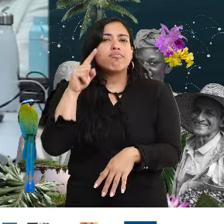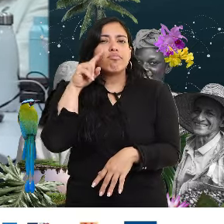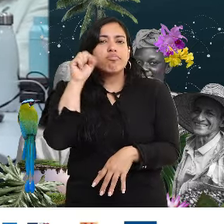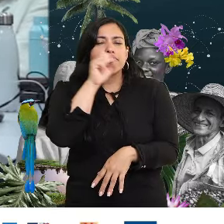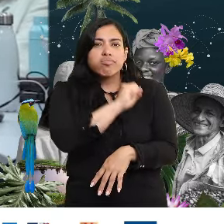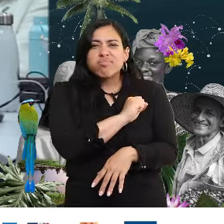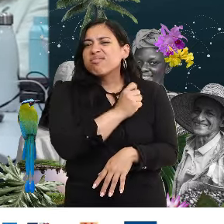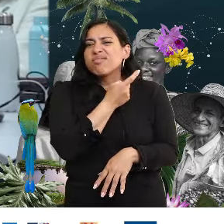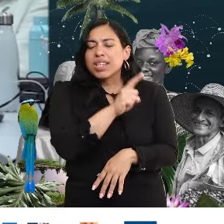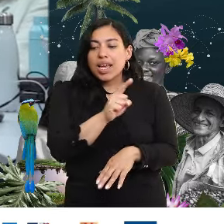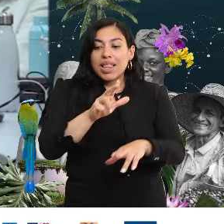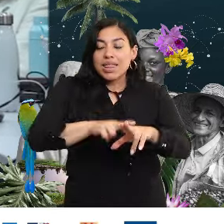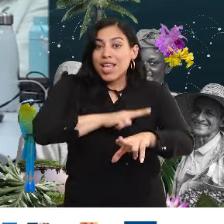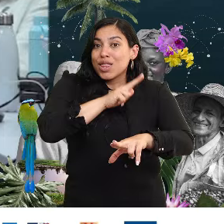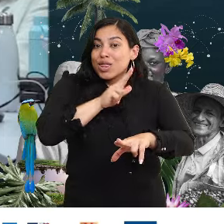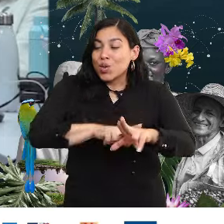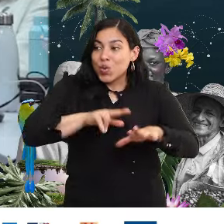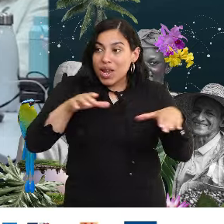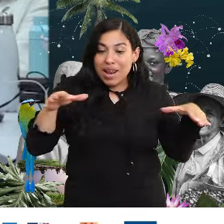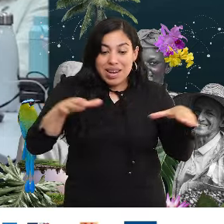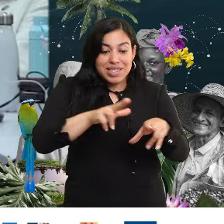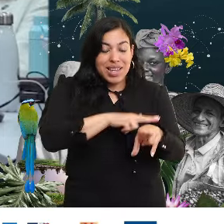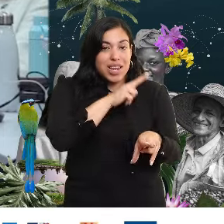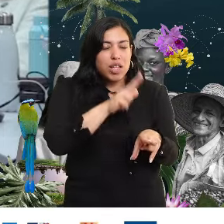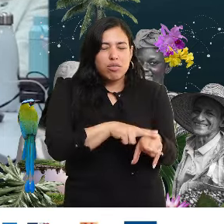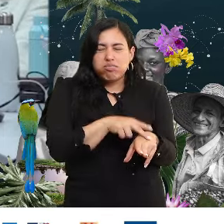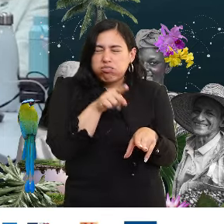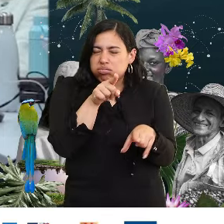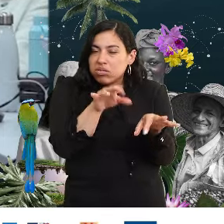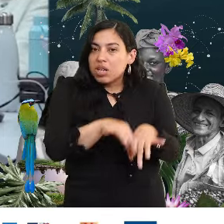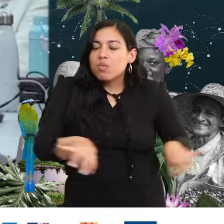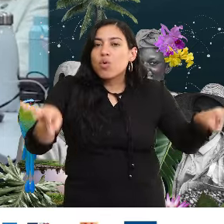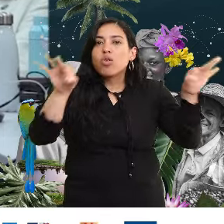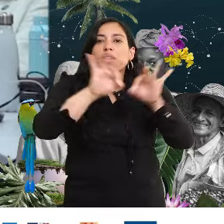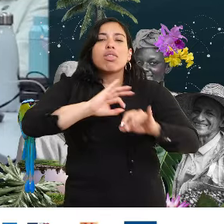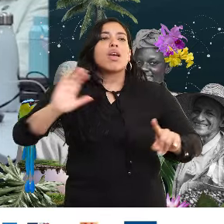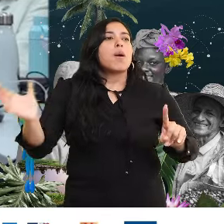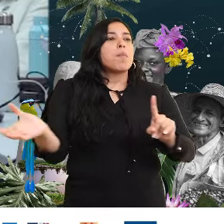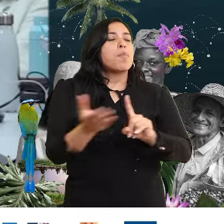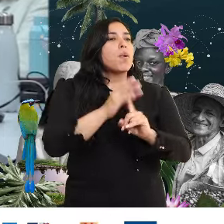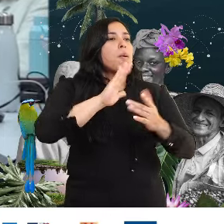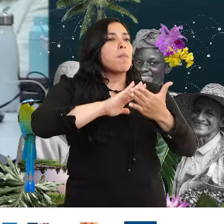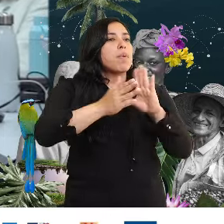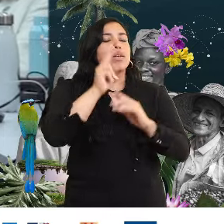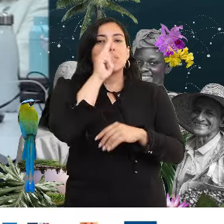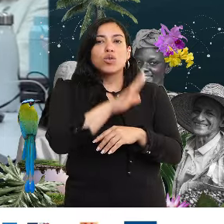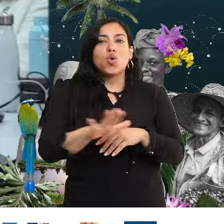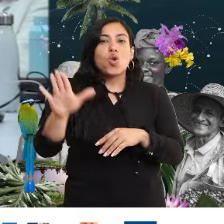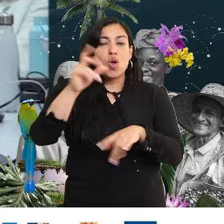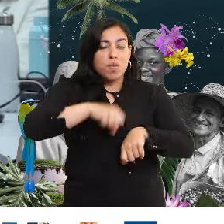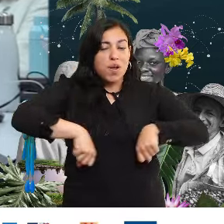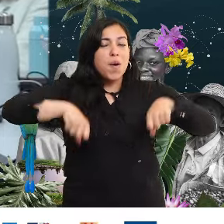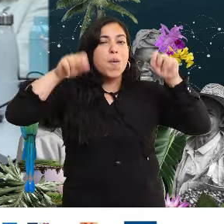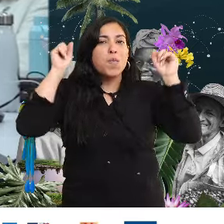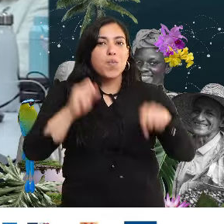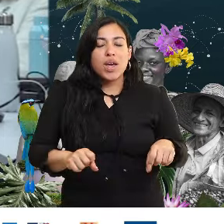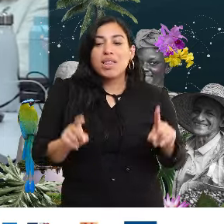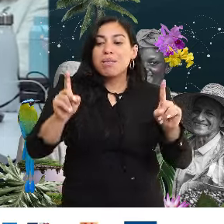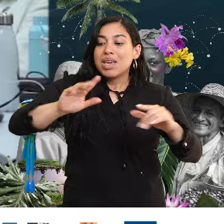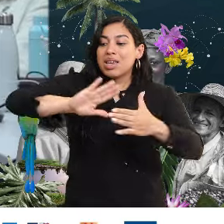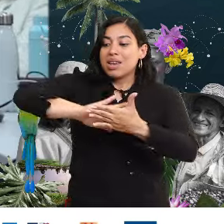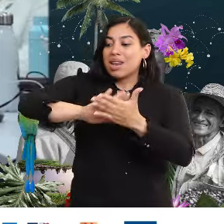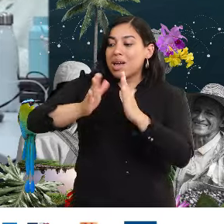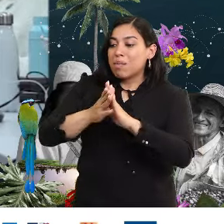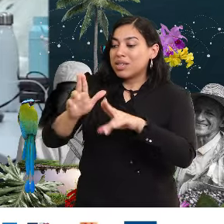que la naturaleza es elemento importante para lograr la paz en nuestro país, y por supuesto la paz con la